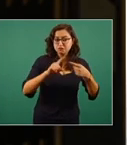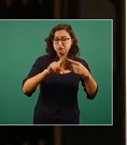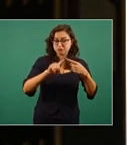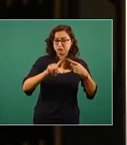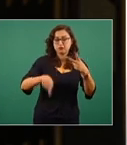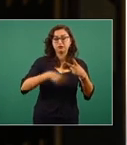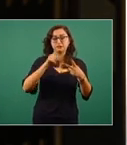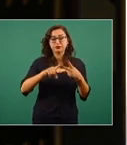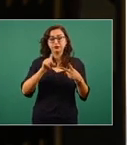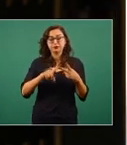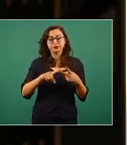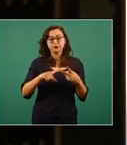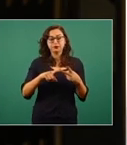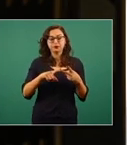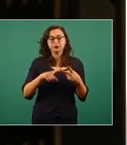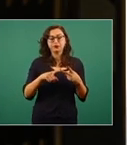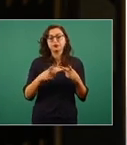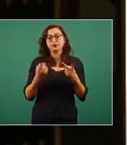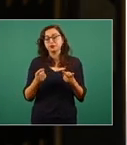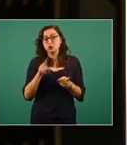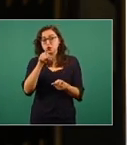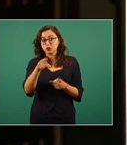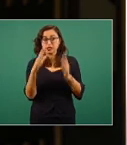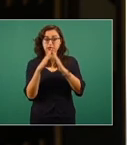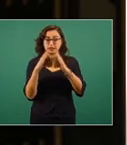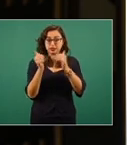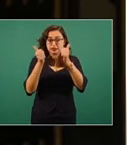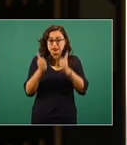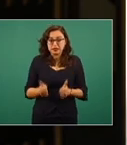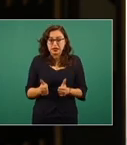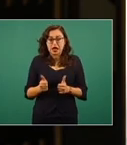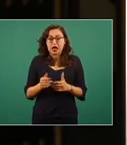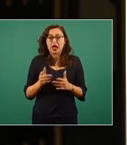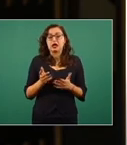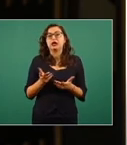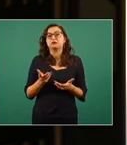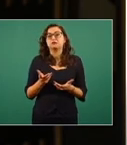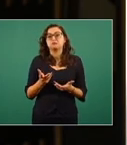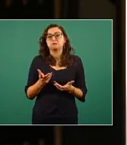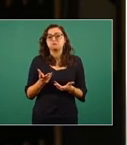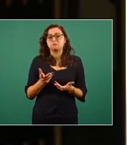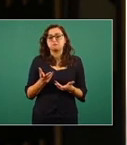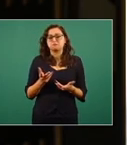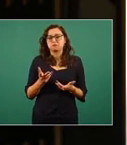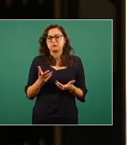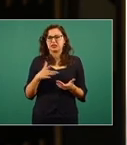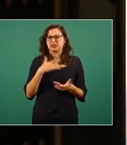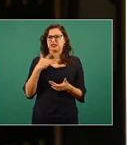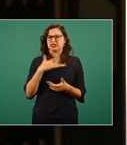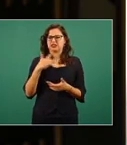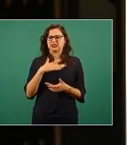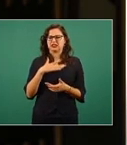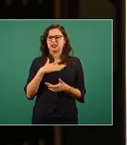hombre me parece Sirvin Pineda de TV Azteca, no que insistía en decirle presidente, ¿tiene usted alguna secuela? ¿Aprendió algo?